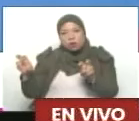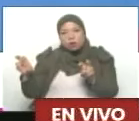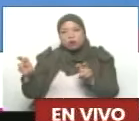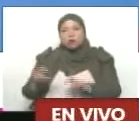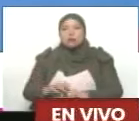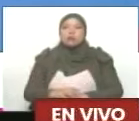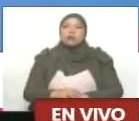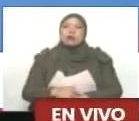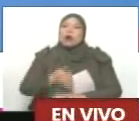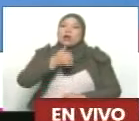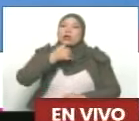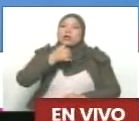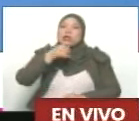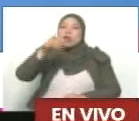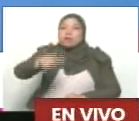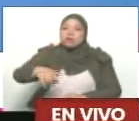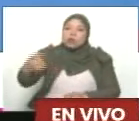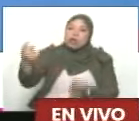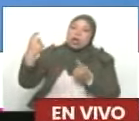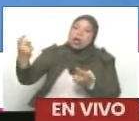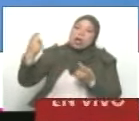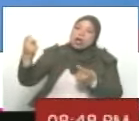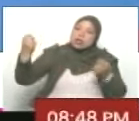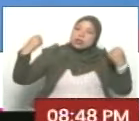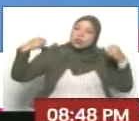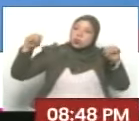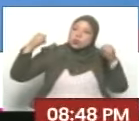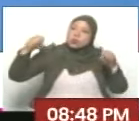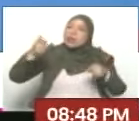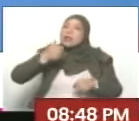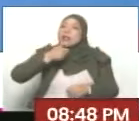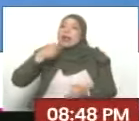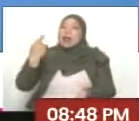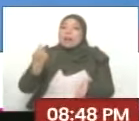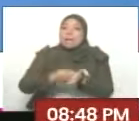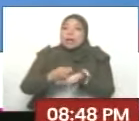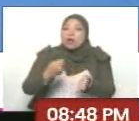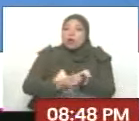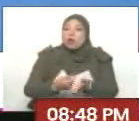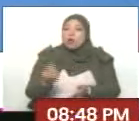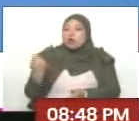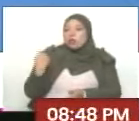de quién los entrenó, quién los armó, quién los financió, quién los preparó.